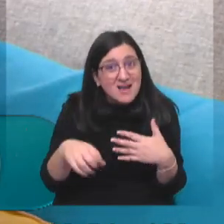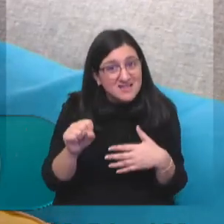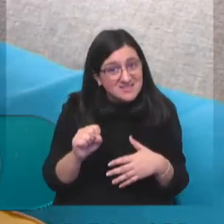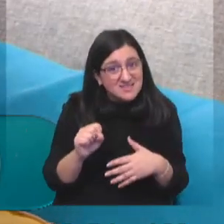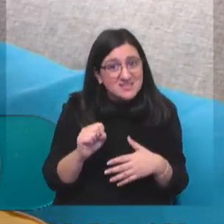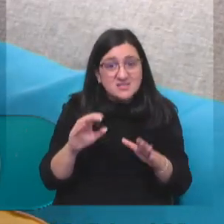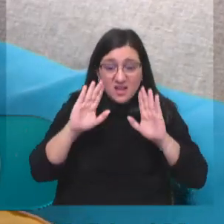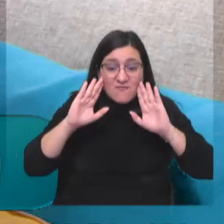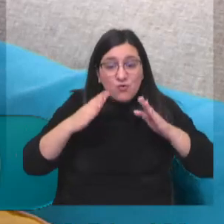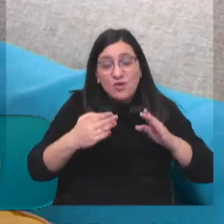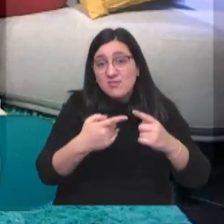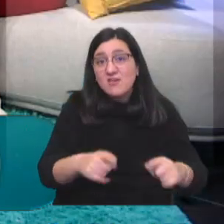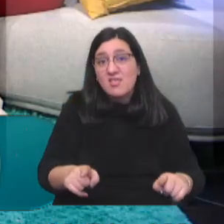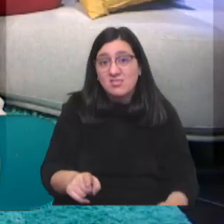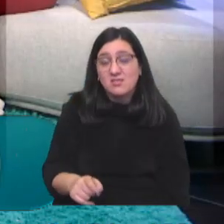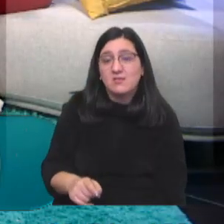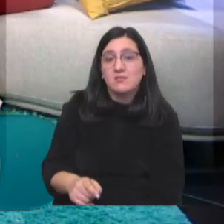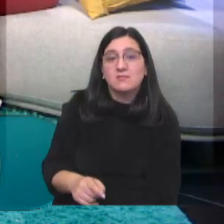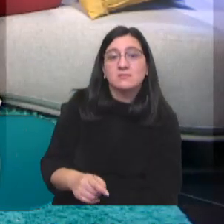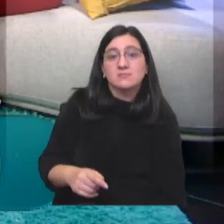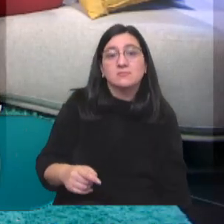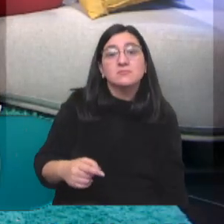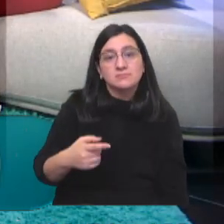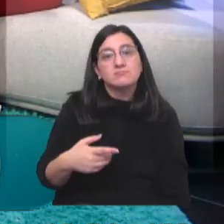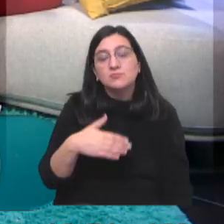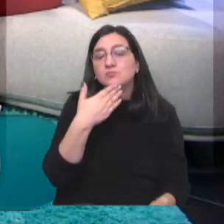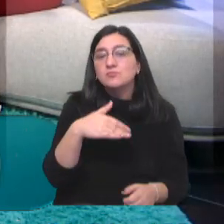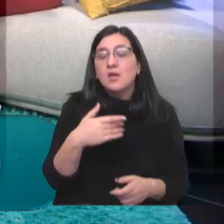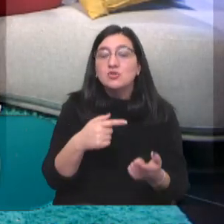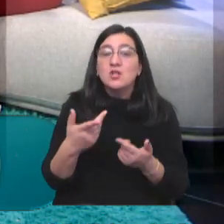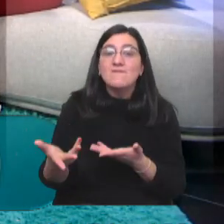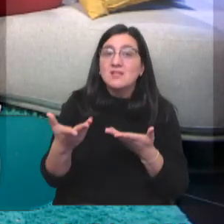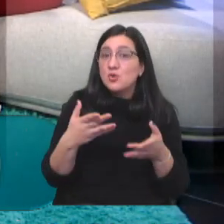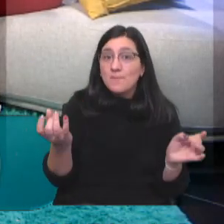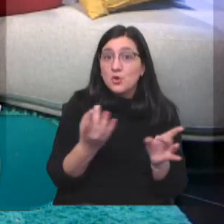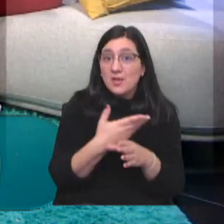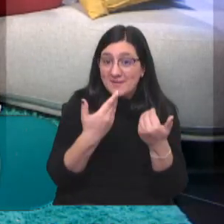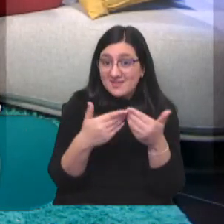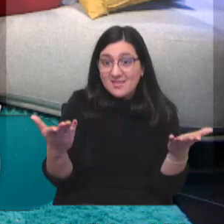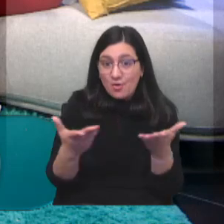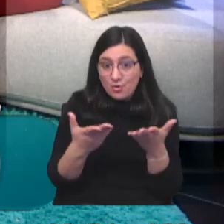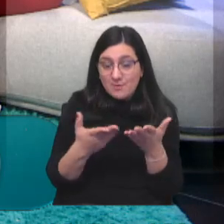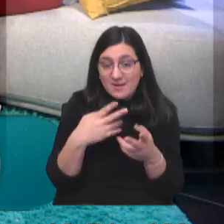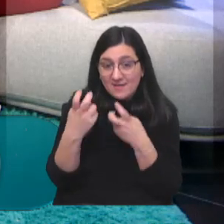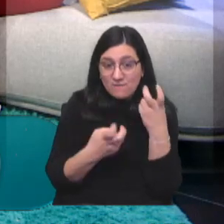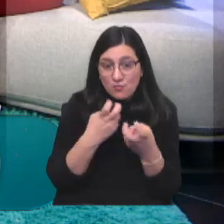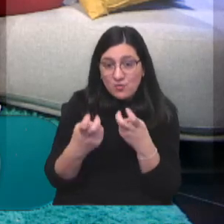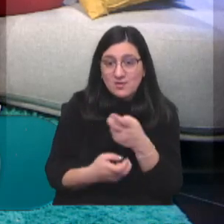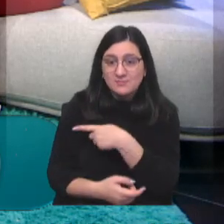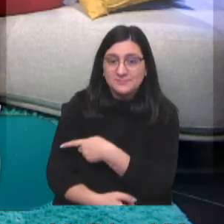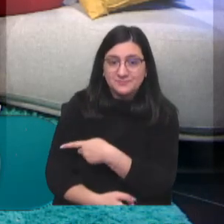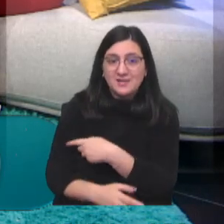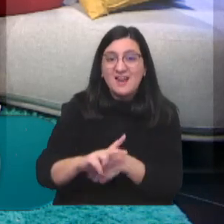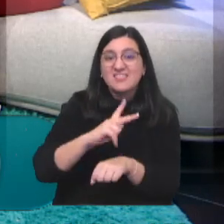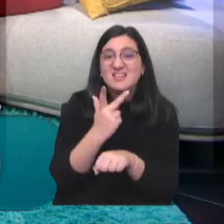enfoque. Ese es el enfoque de tu podcast. Está buenísimo. Está bien. Muy bien. Entonces, la invitación queda hecha a partir de este momento para cápsula, que busquen... Tercer temporada. Vamos a